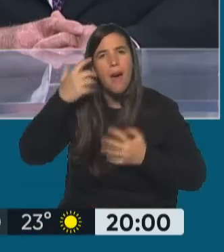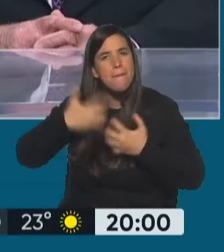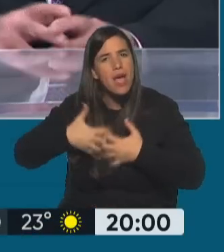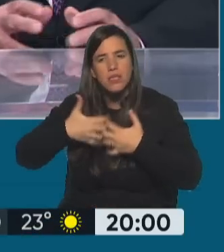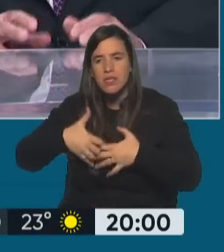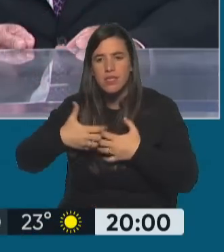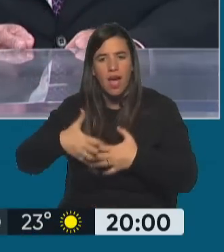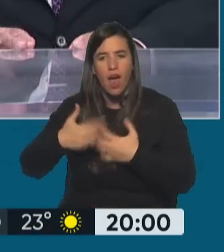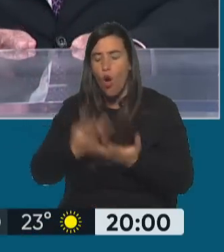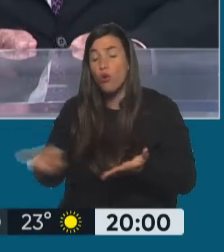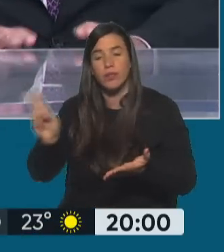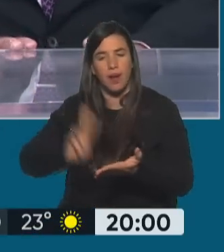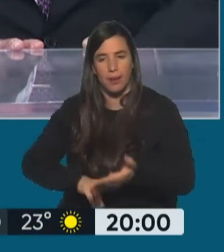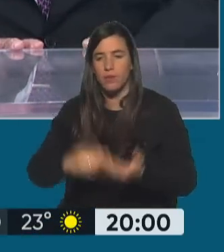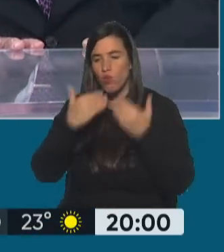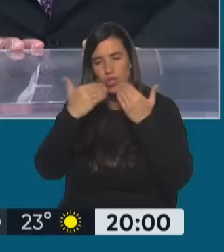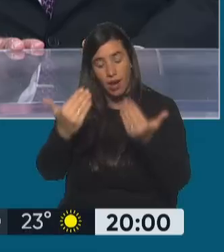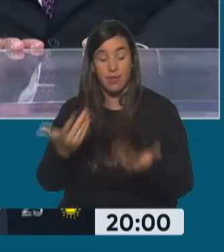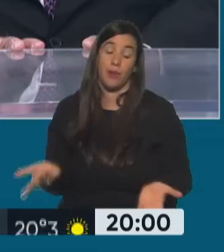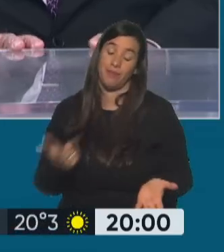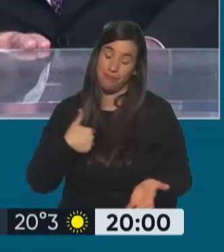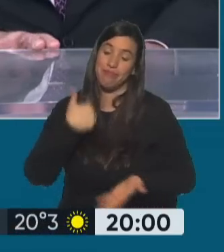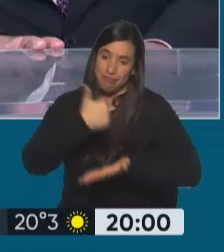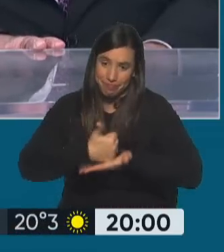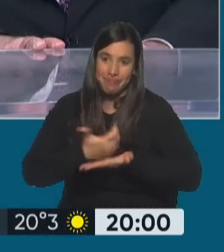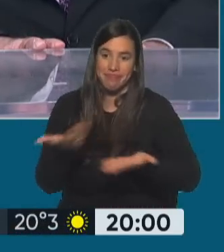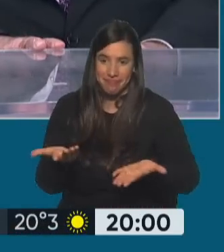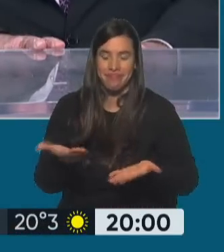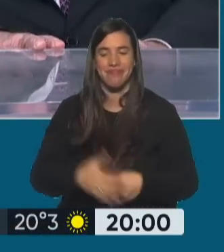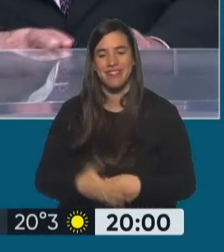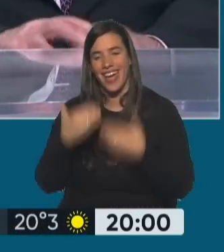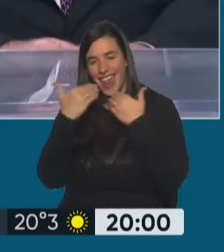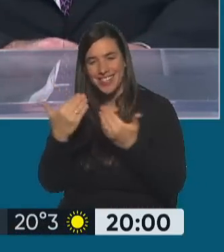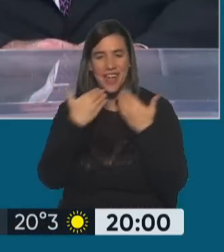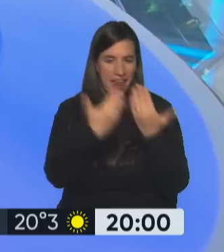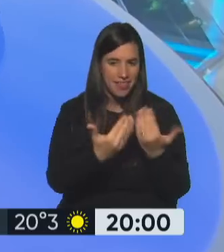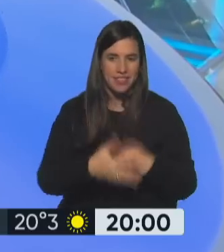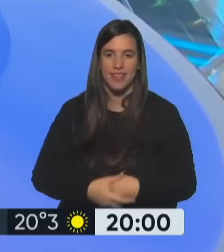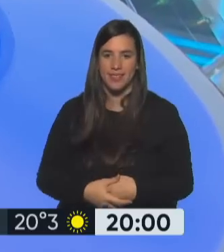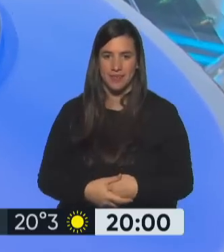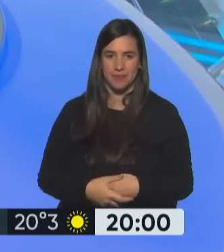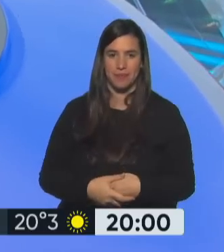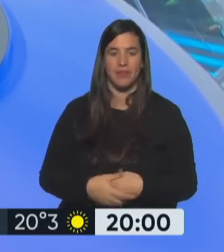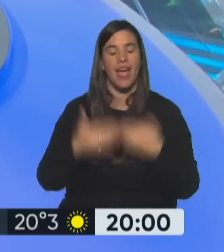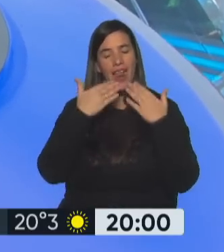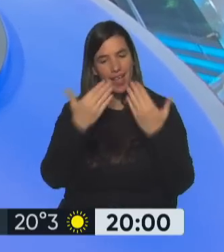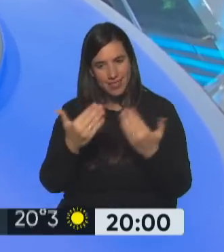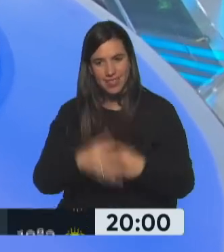más. Bueno, muchísimas gracias. Para eso estoy. Gracias, Marcela. Gracias, querido Quiroga. Gracias, Marcela. Gracias, Sofía.